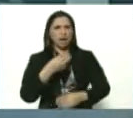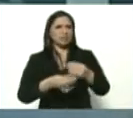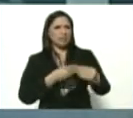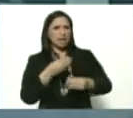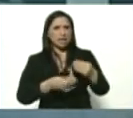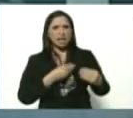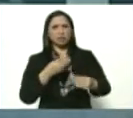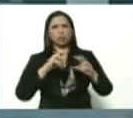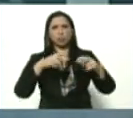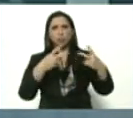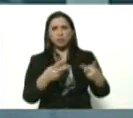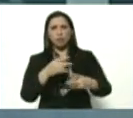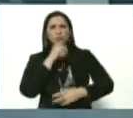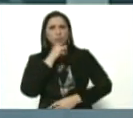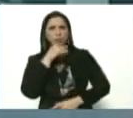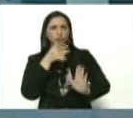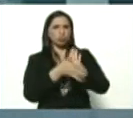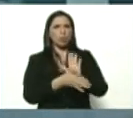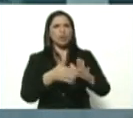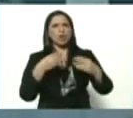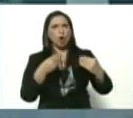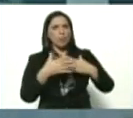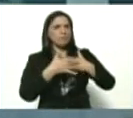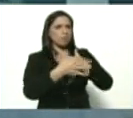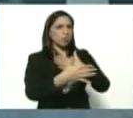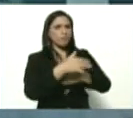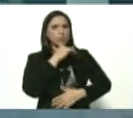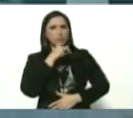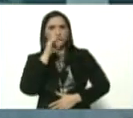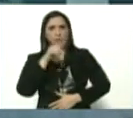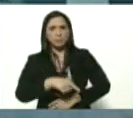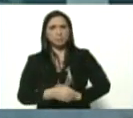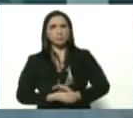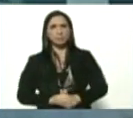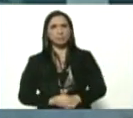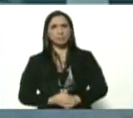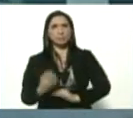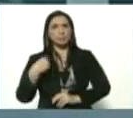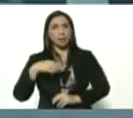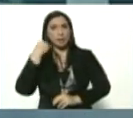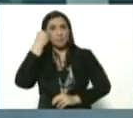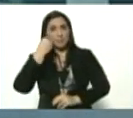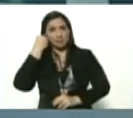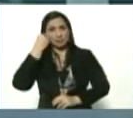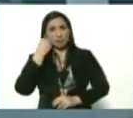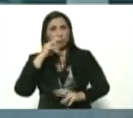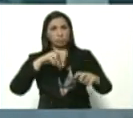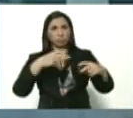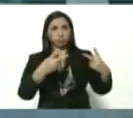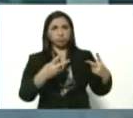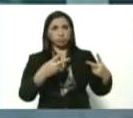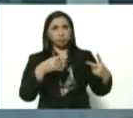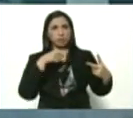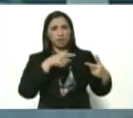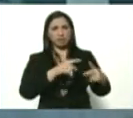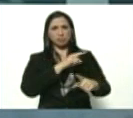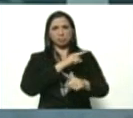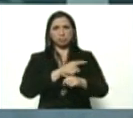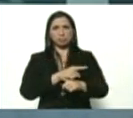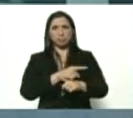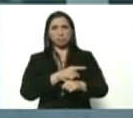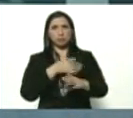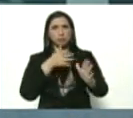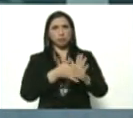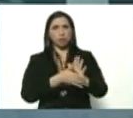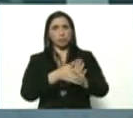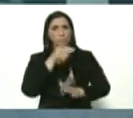actualizado información sobre cómo va, y también si tienen ustedes pensado actualizar esa denuncia a raíz de la